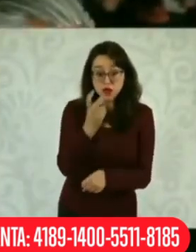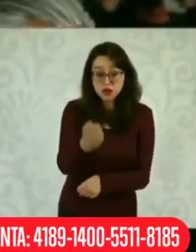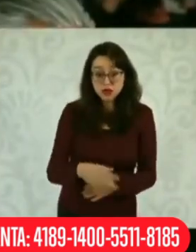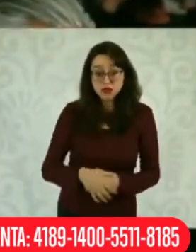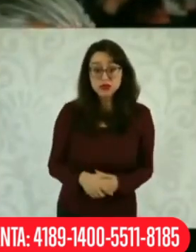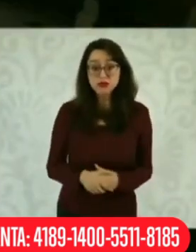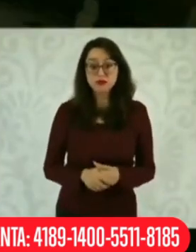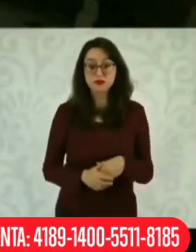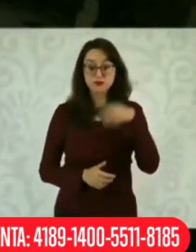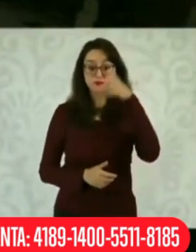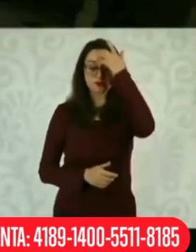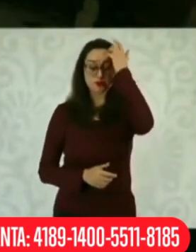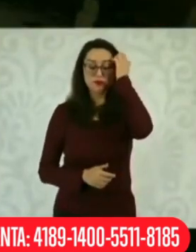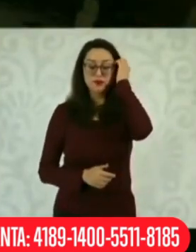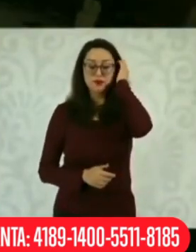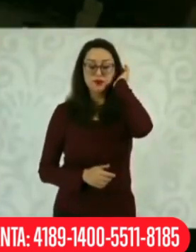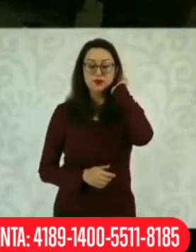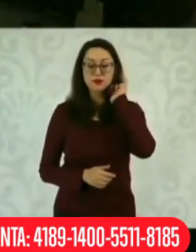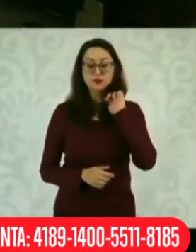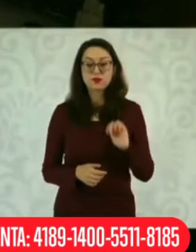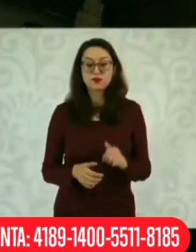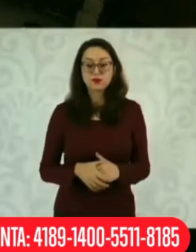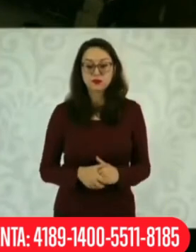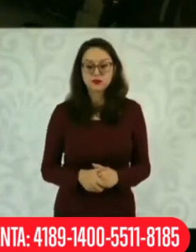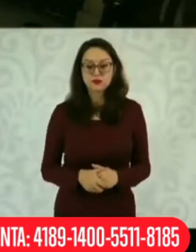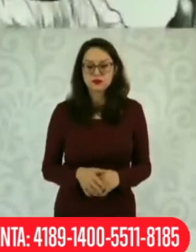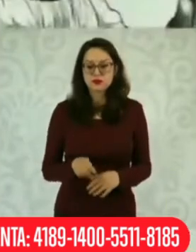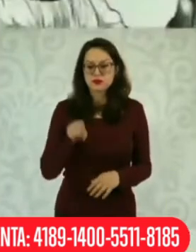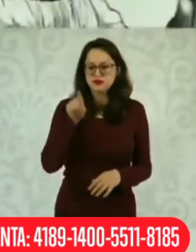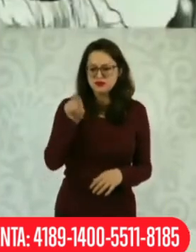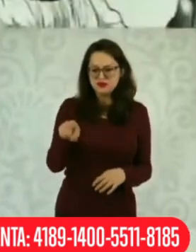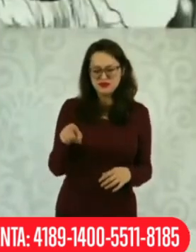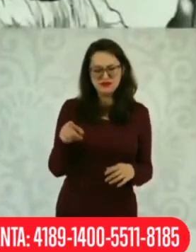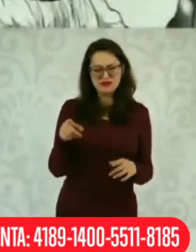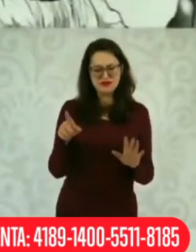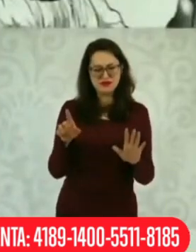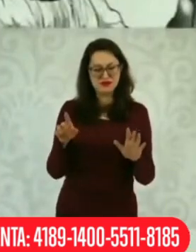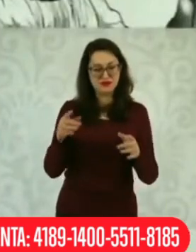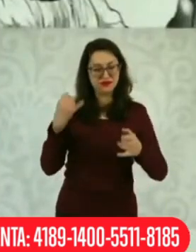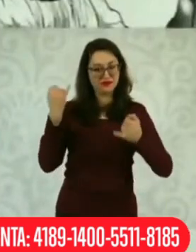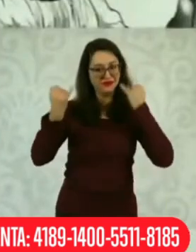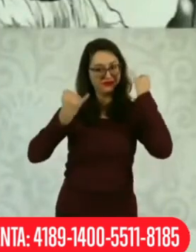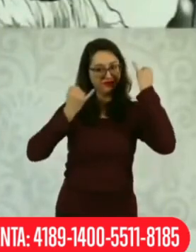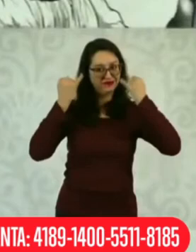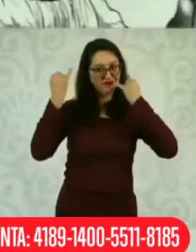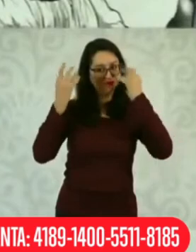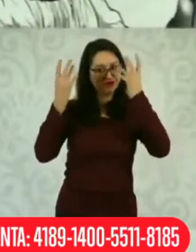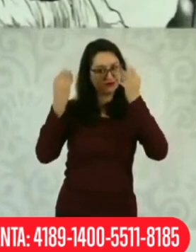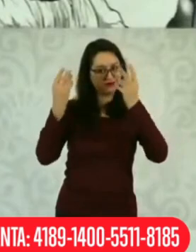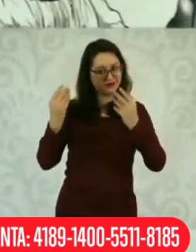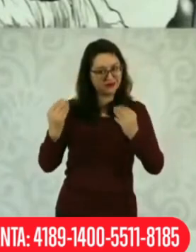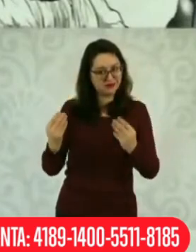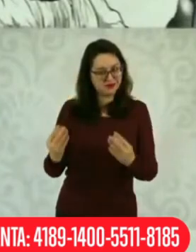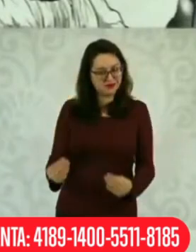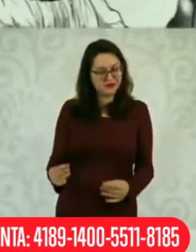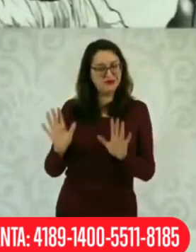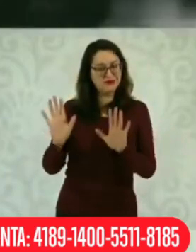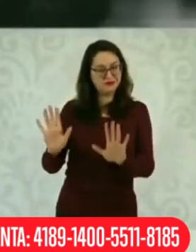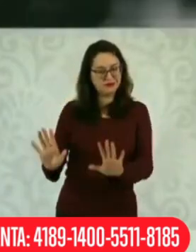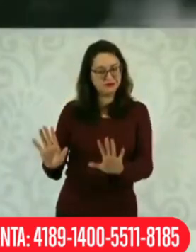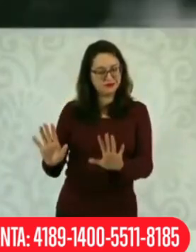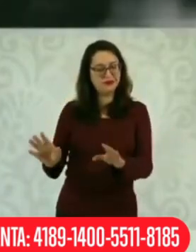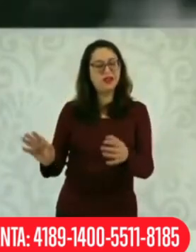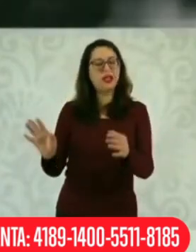Unidos. A ver, hizo usted varias afirmaciones, vamos una por una, ¿le parece? La primera es en